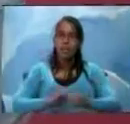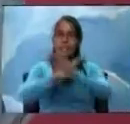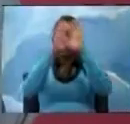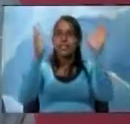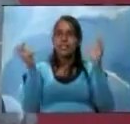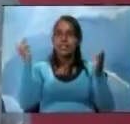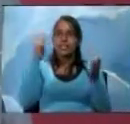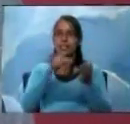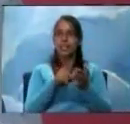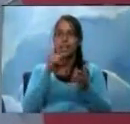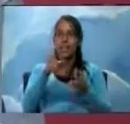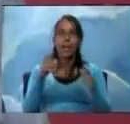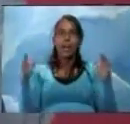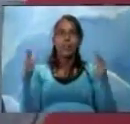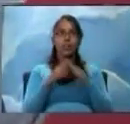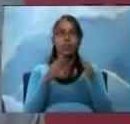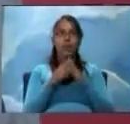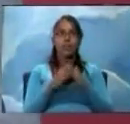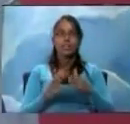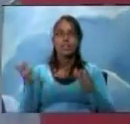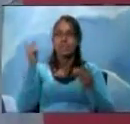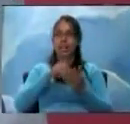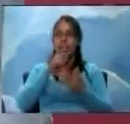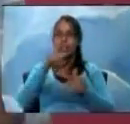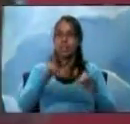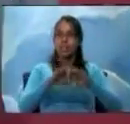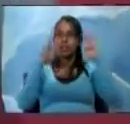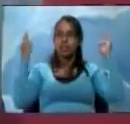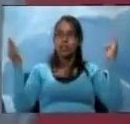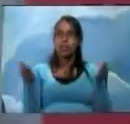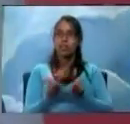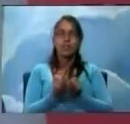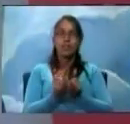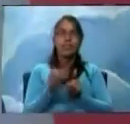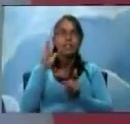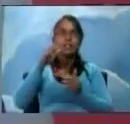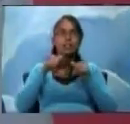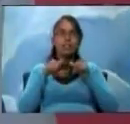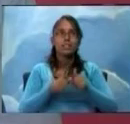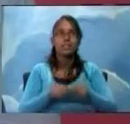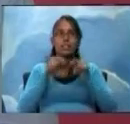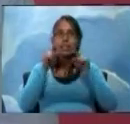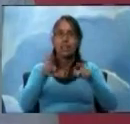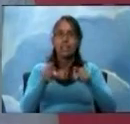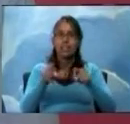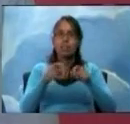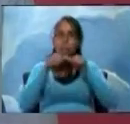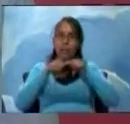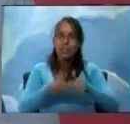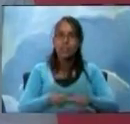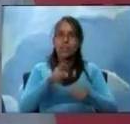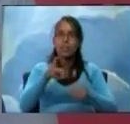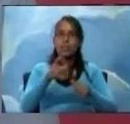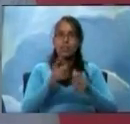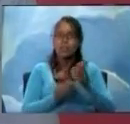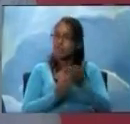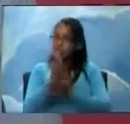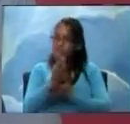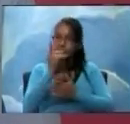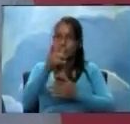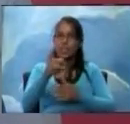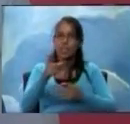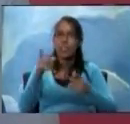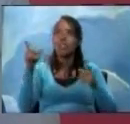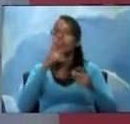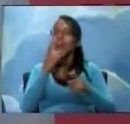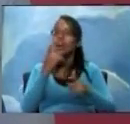mañana llegará a tu casa, llegará a tu familia. Así que mantente allí, mantente ahí en el dial. Si